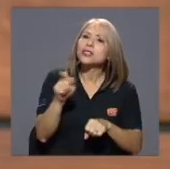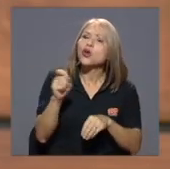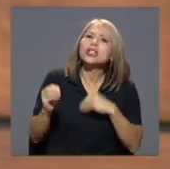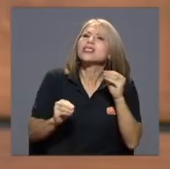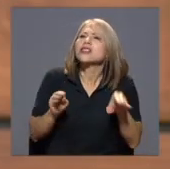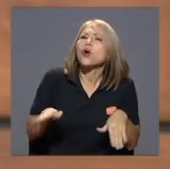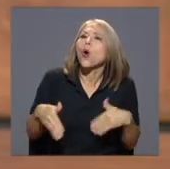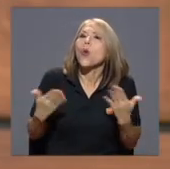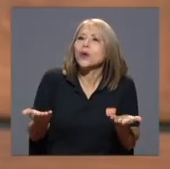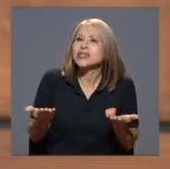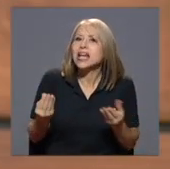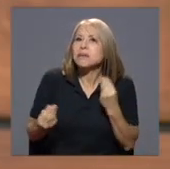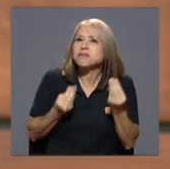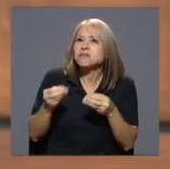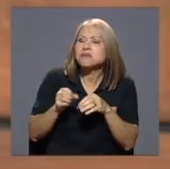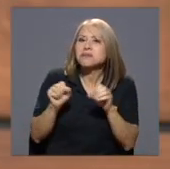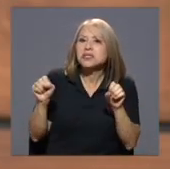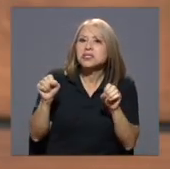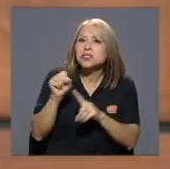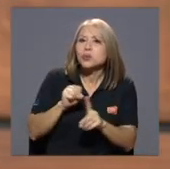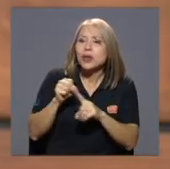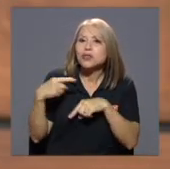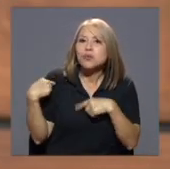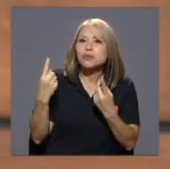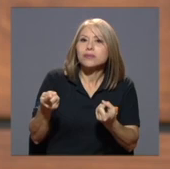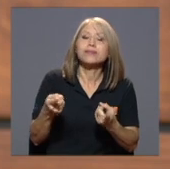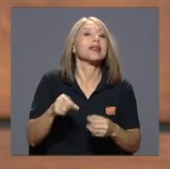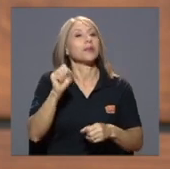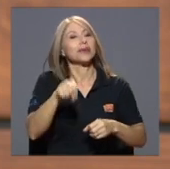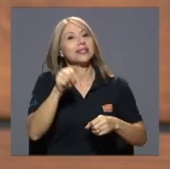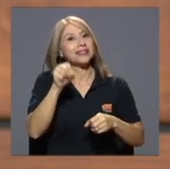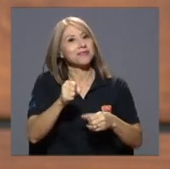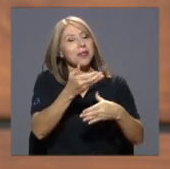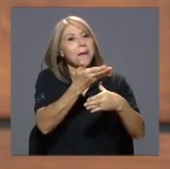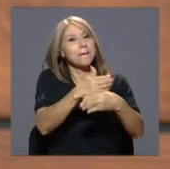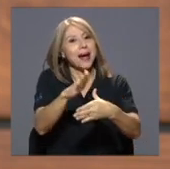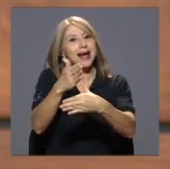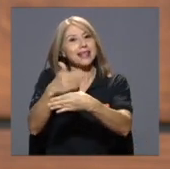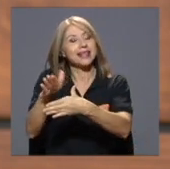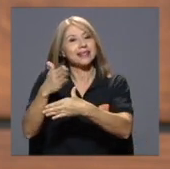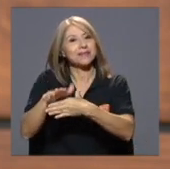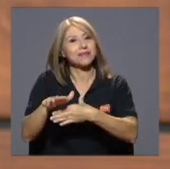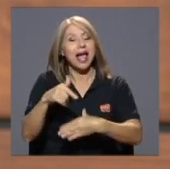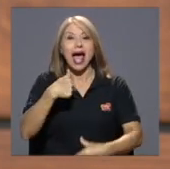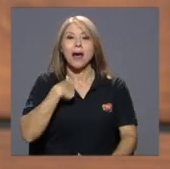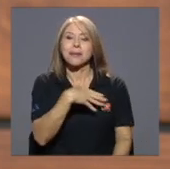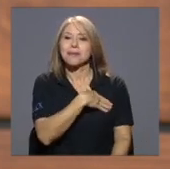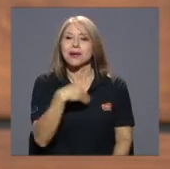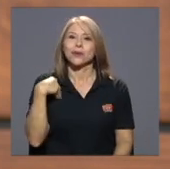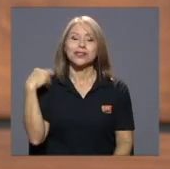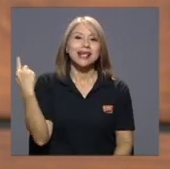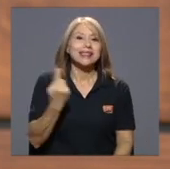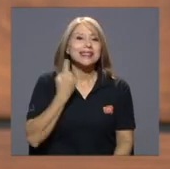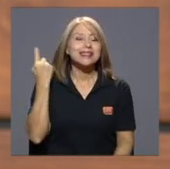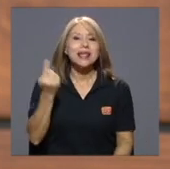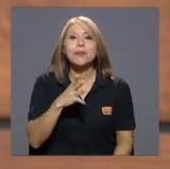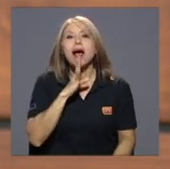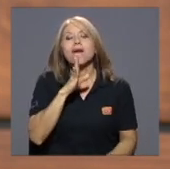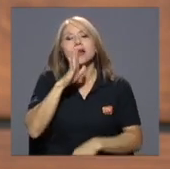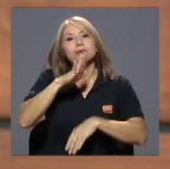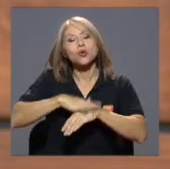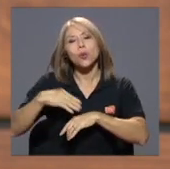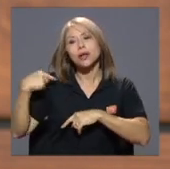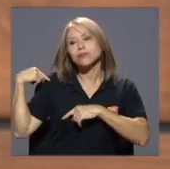¿Cómo ha estado la cuestión del régimen? Sí, vamos por parte. A mí me gusta siempre hacer la trayectoria